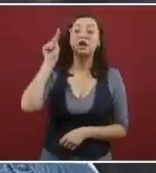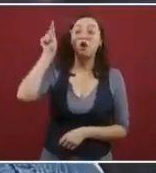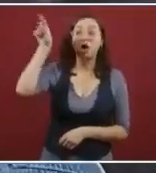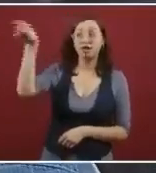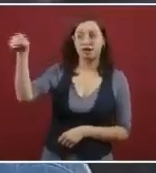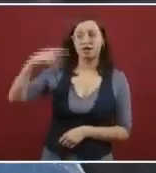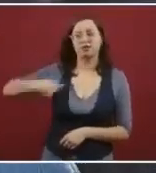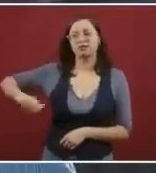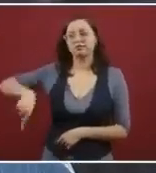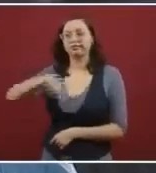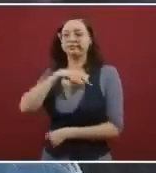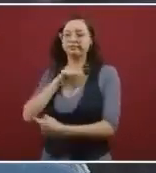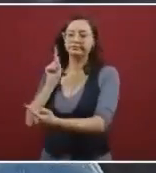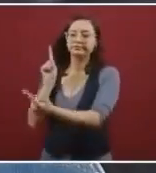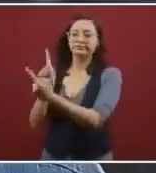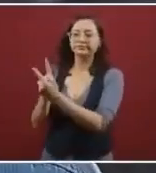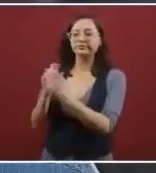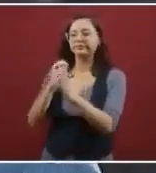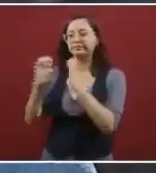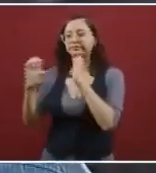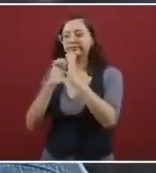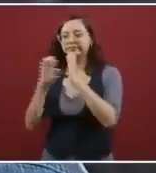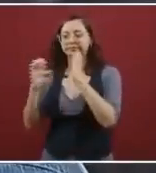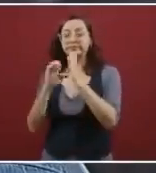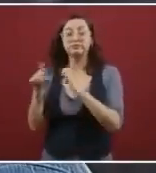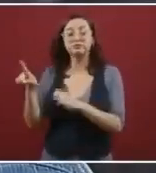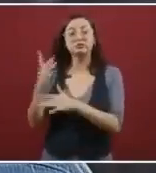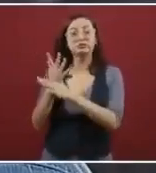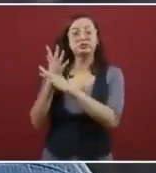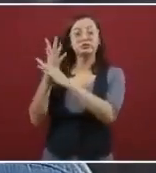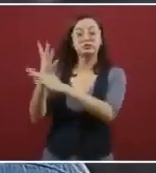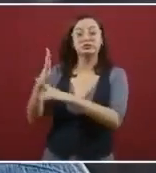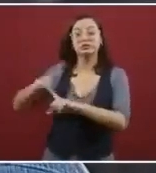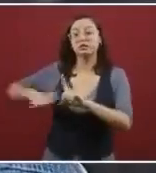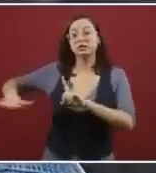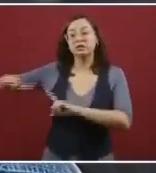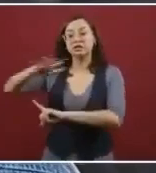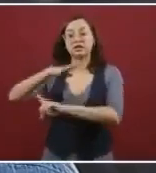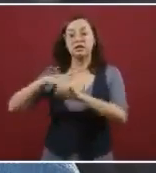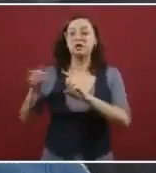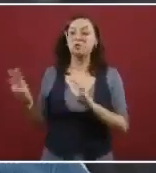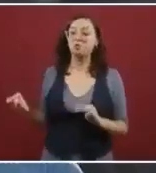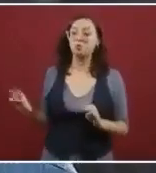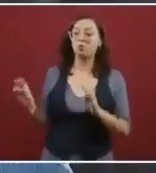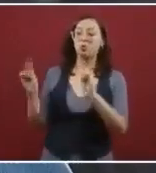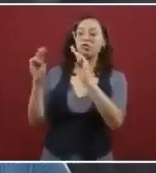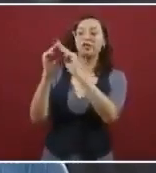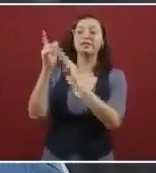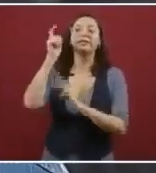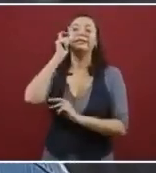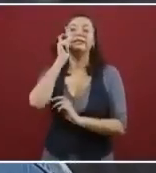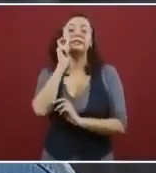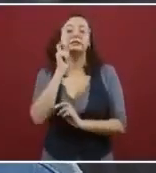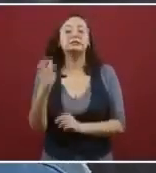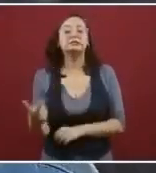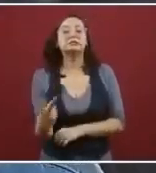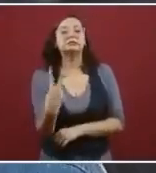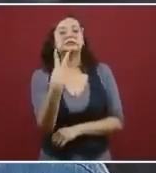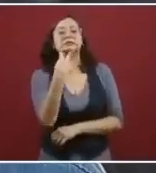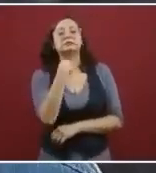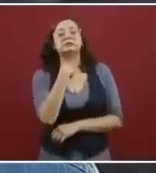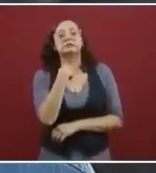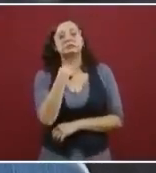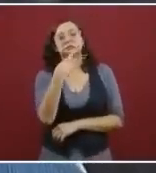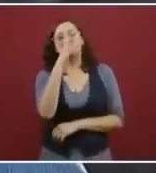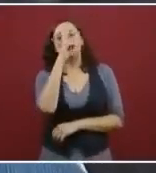habla de que hay un riesgo de crisis alimentaria en la zona de la Sierra de Guerrero porque se está acabando con los cultivos